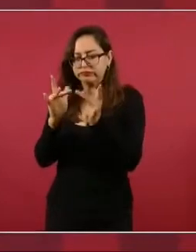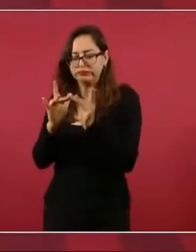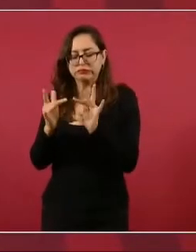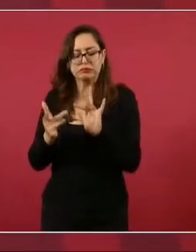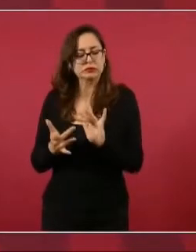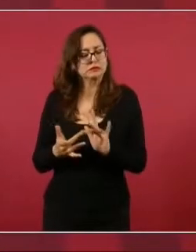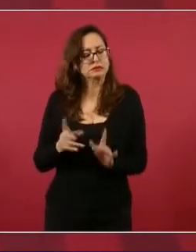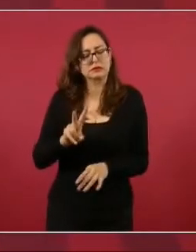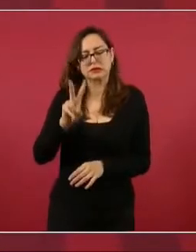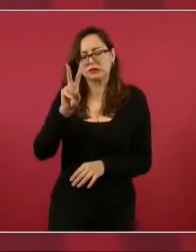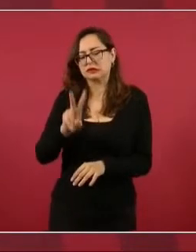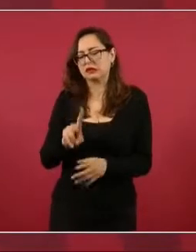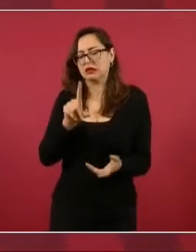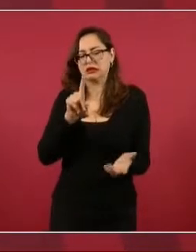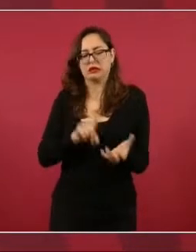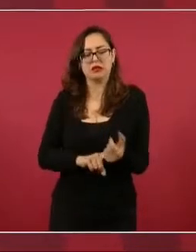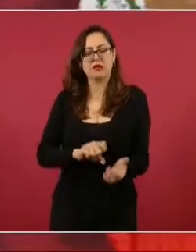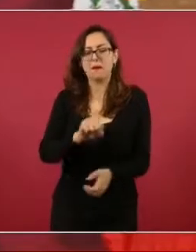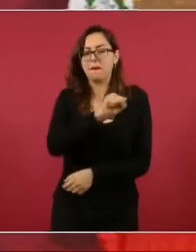para